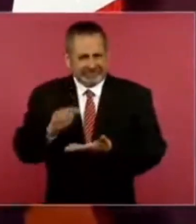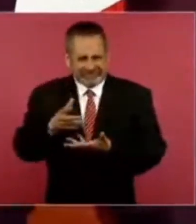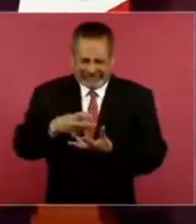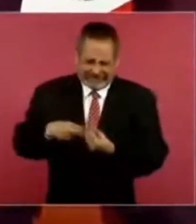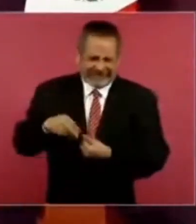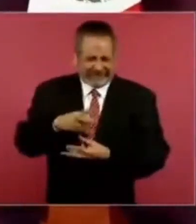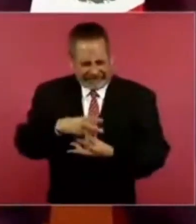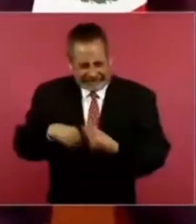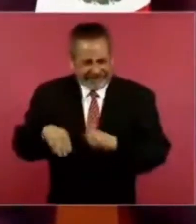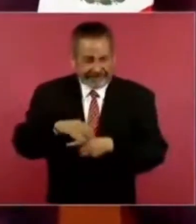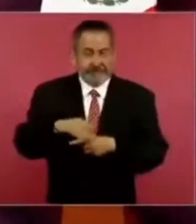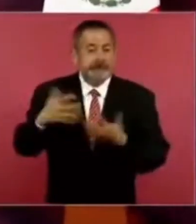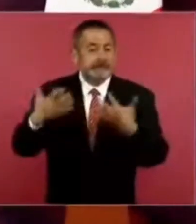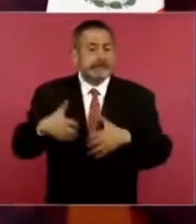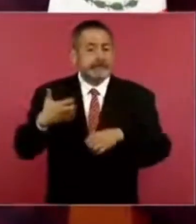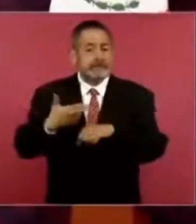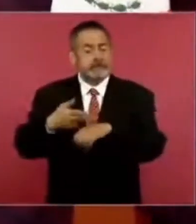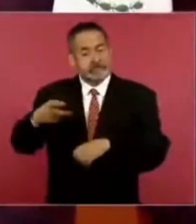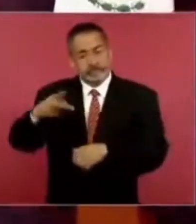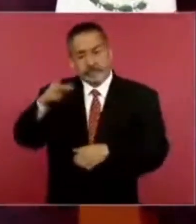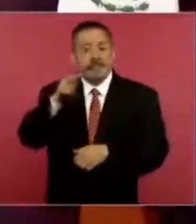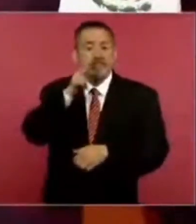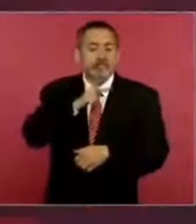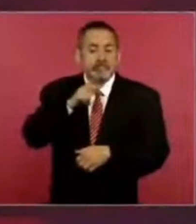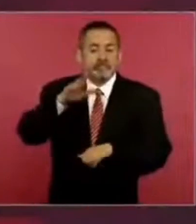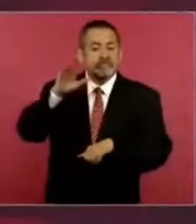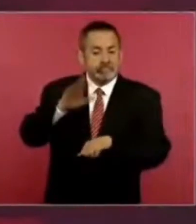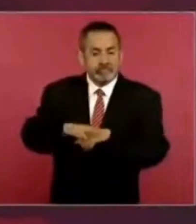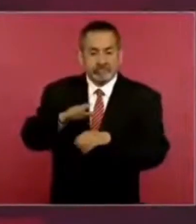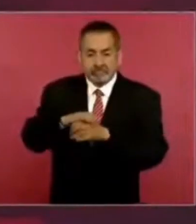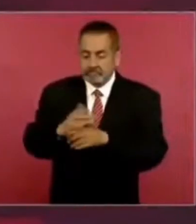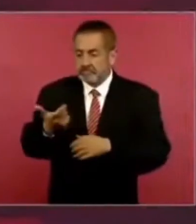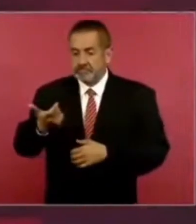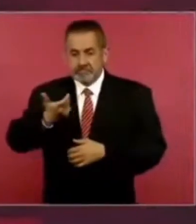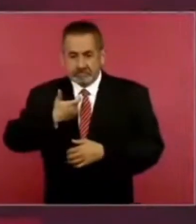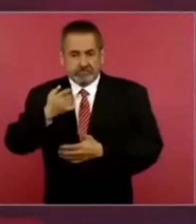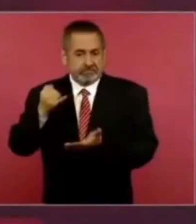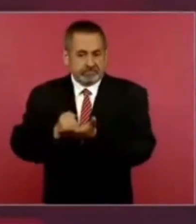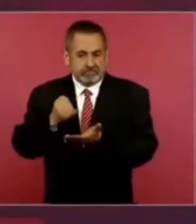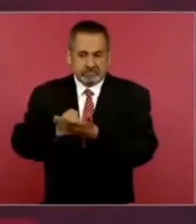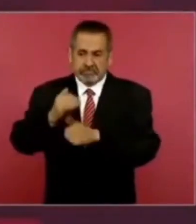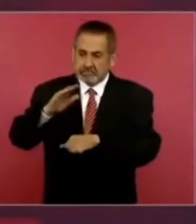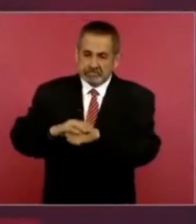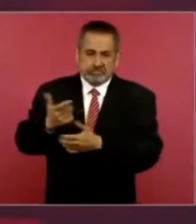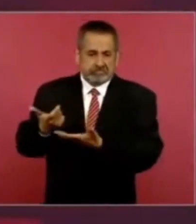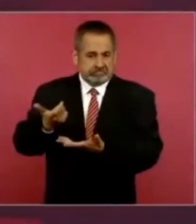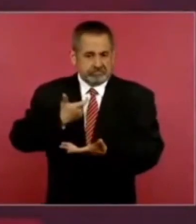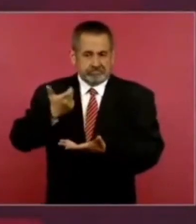la empresa de México que más paga impuestos.